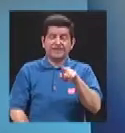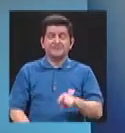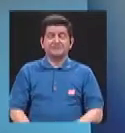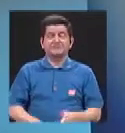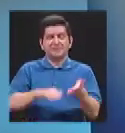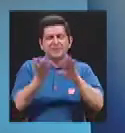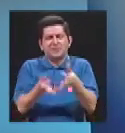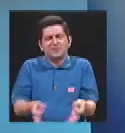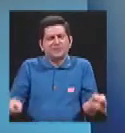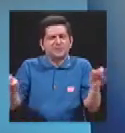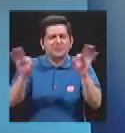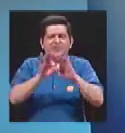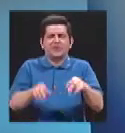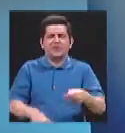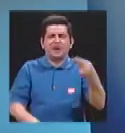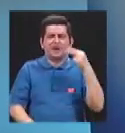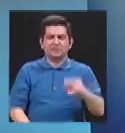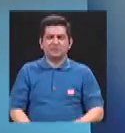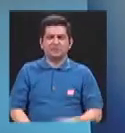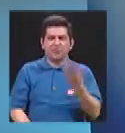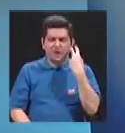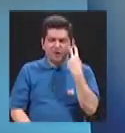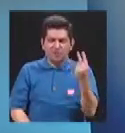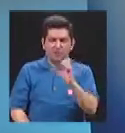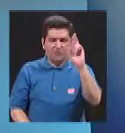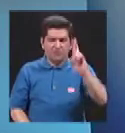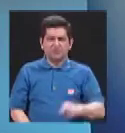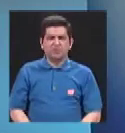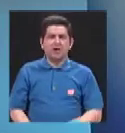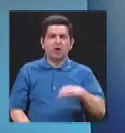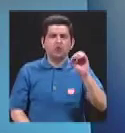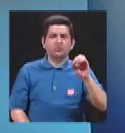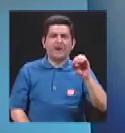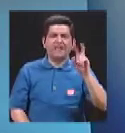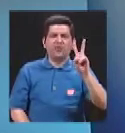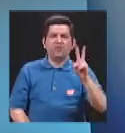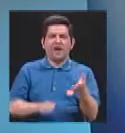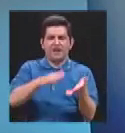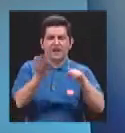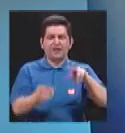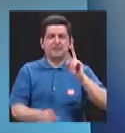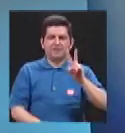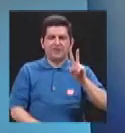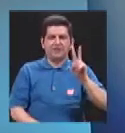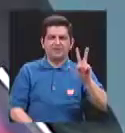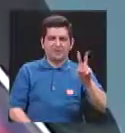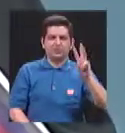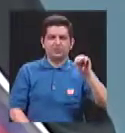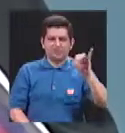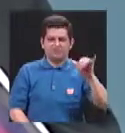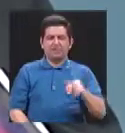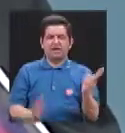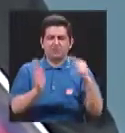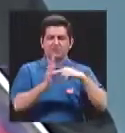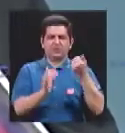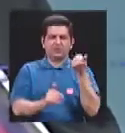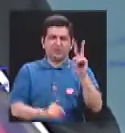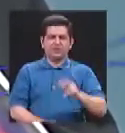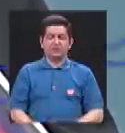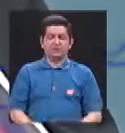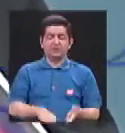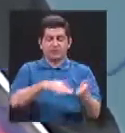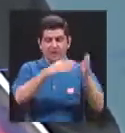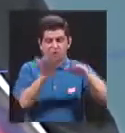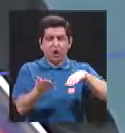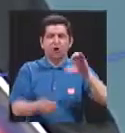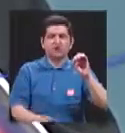una pérdida notable, sobre todo para la historia audiovisual costarricense, fue el fallecimiento de don Osvaldo Valerín. El 22 de mayo Así fue. de